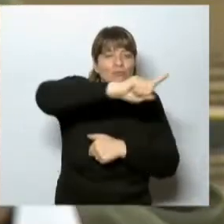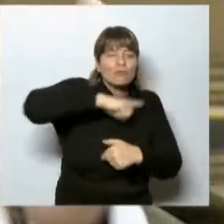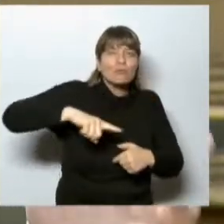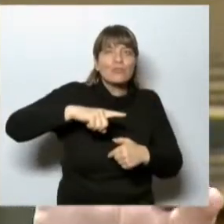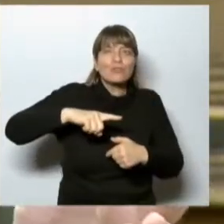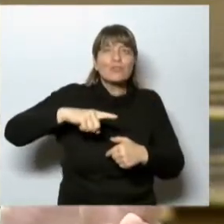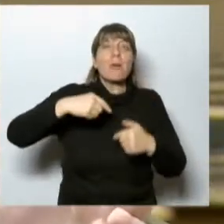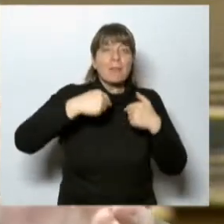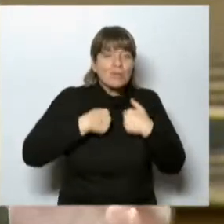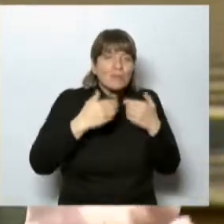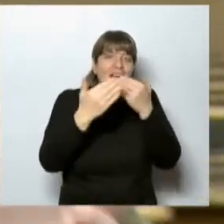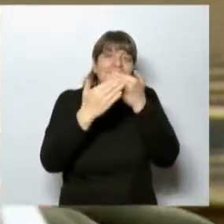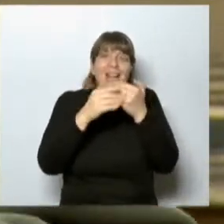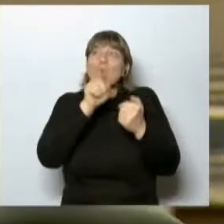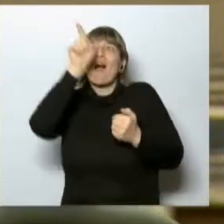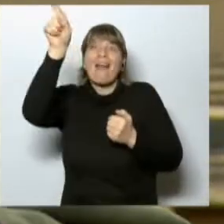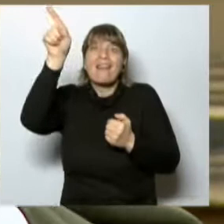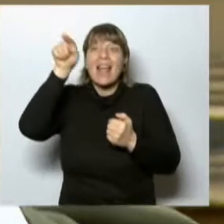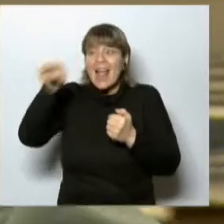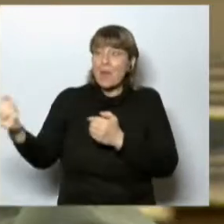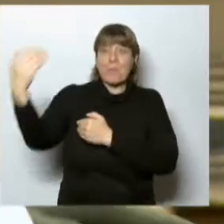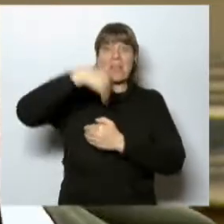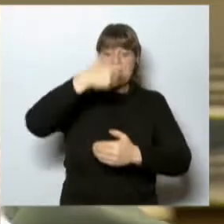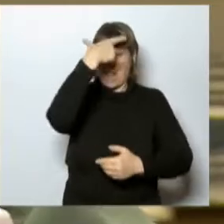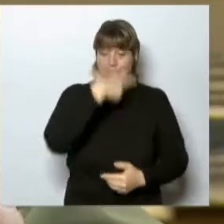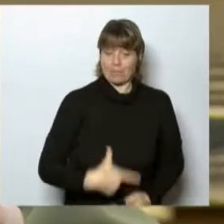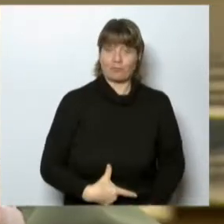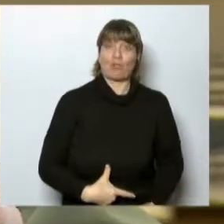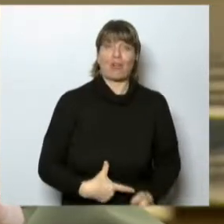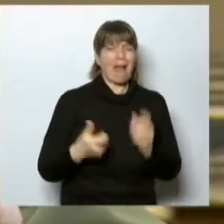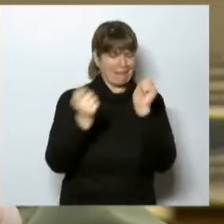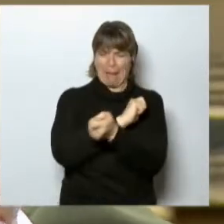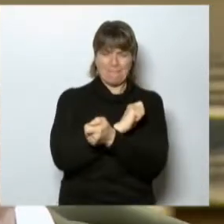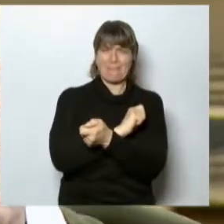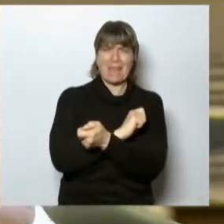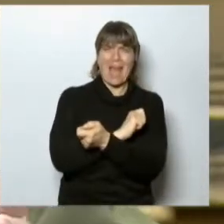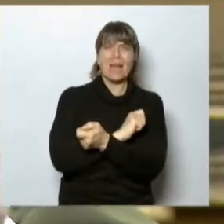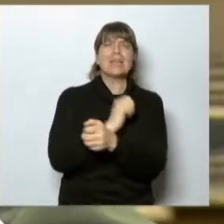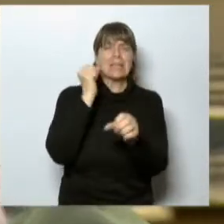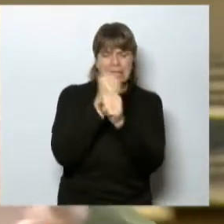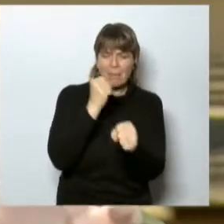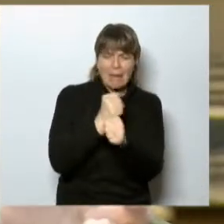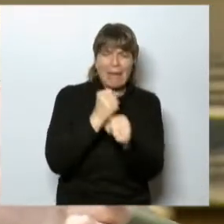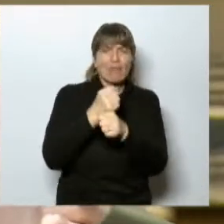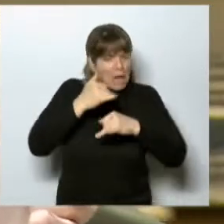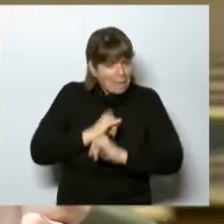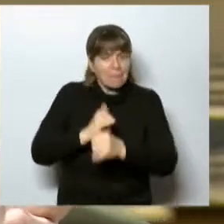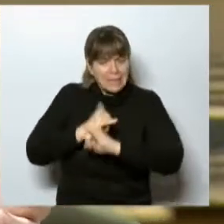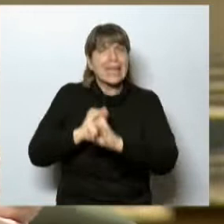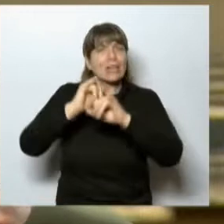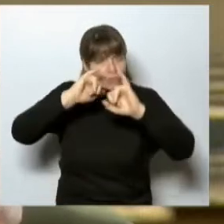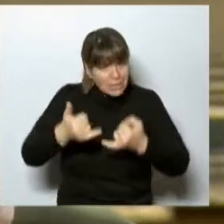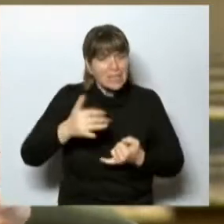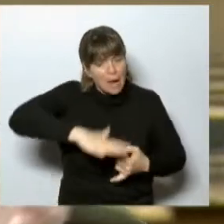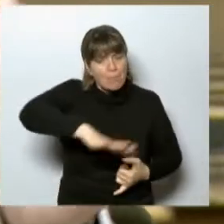acercarnos a nosotros. Él viene a lo natural, a lo humano, trabajando como carpintero en